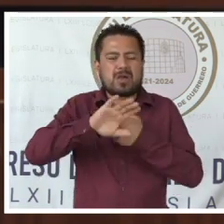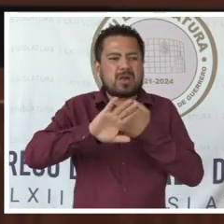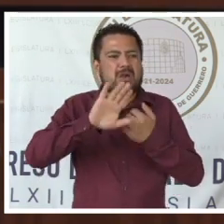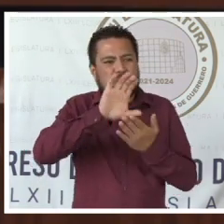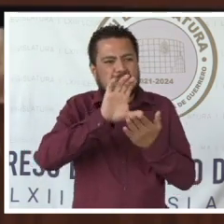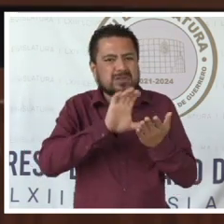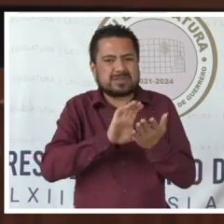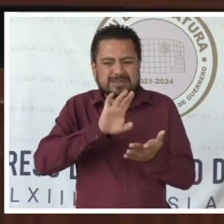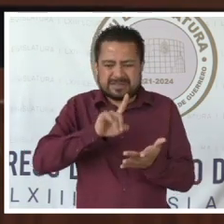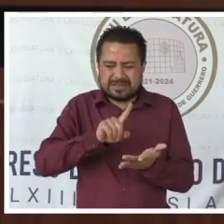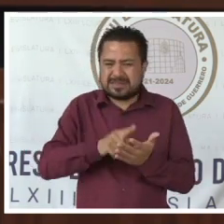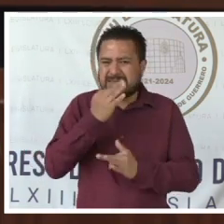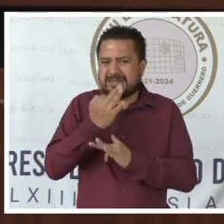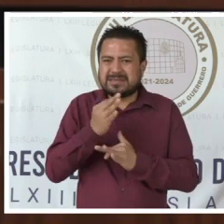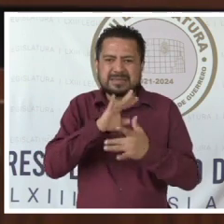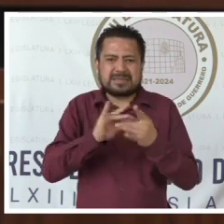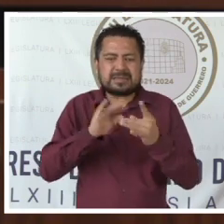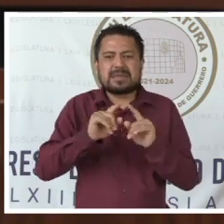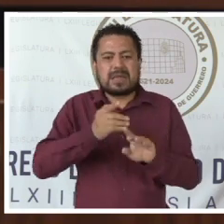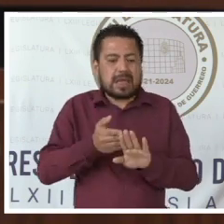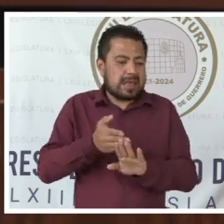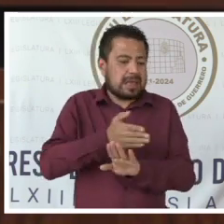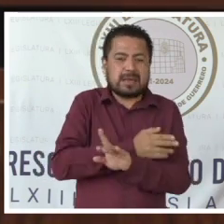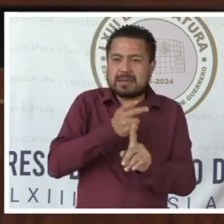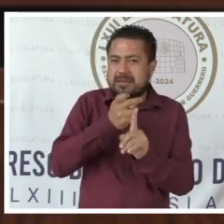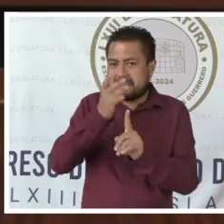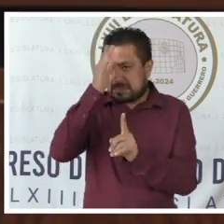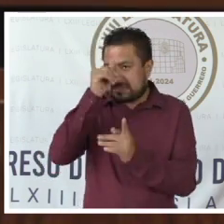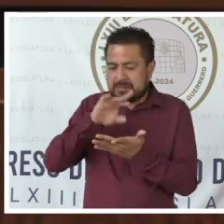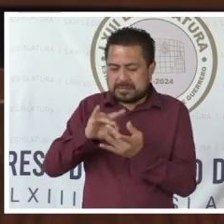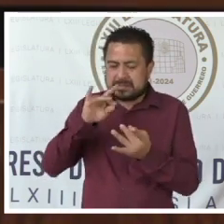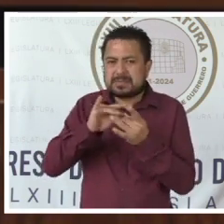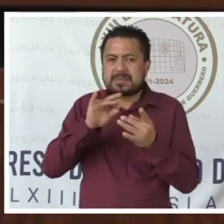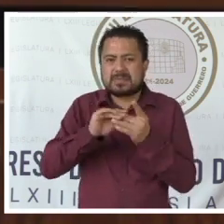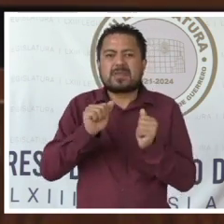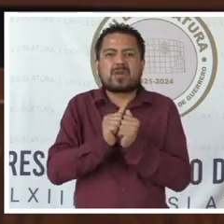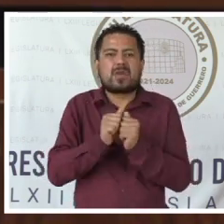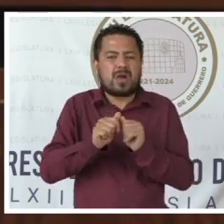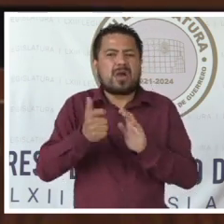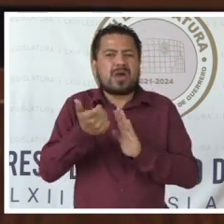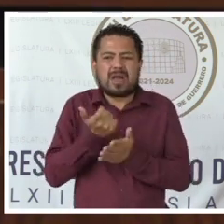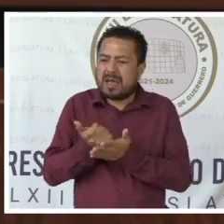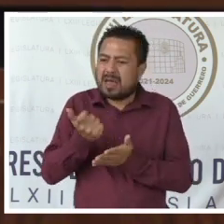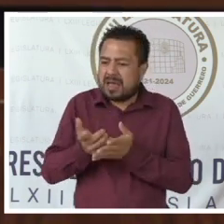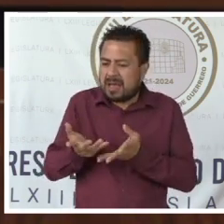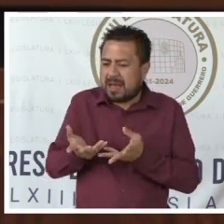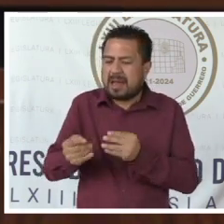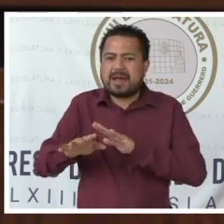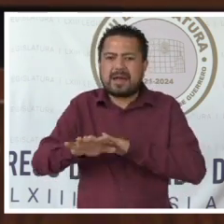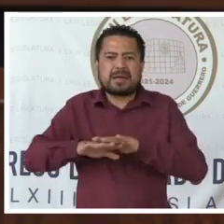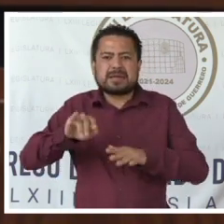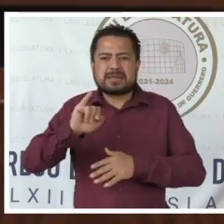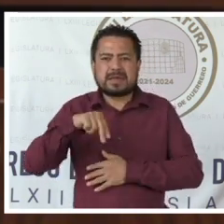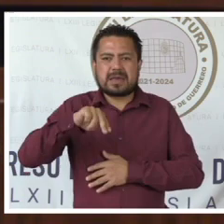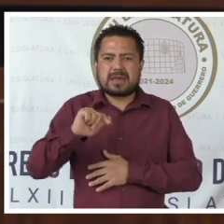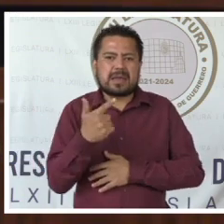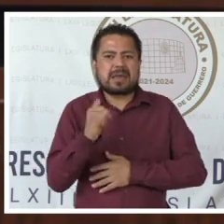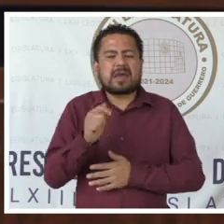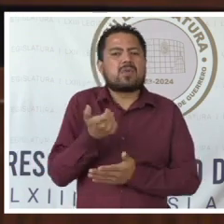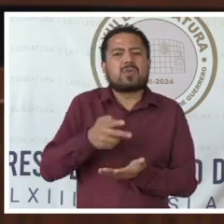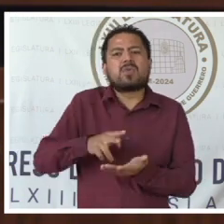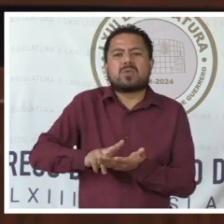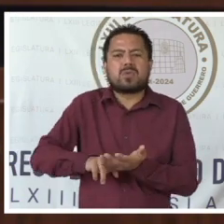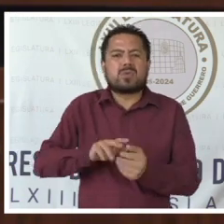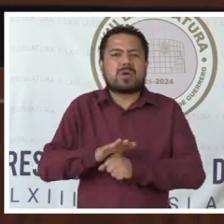antes señalada. Lo anterior obedece al encarecimiento de la canasta básica, que de acuerdo al INEGI, el costo de la